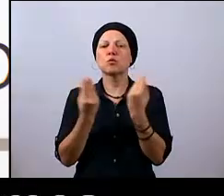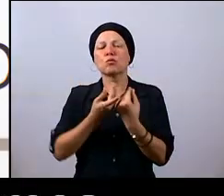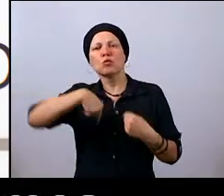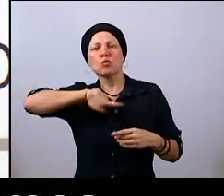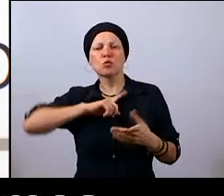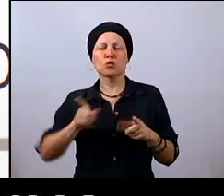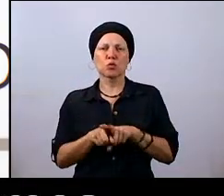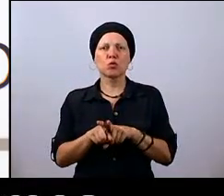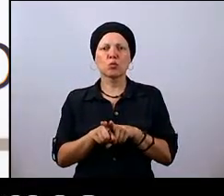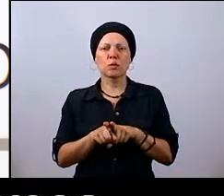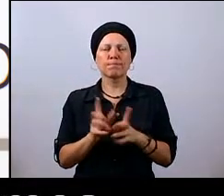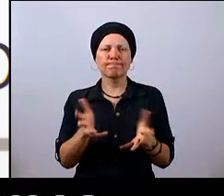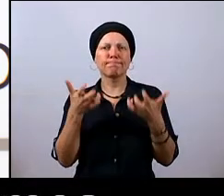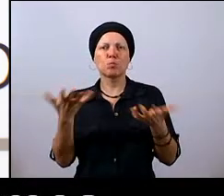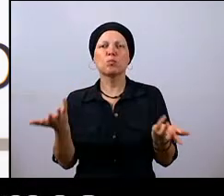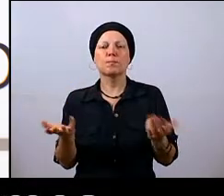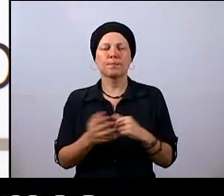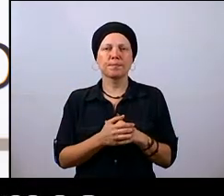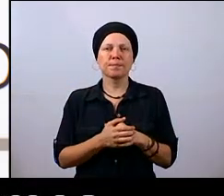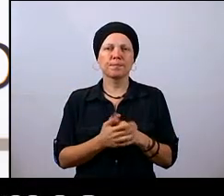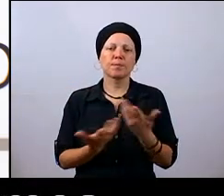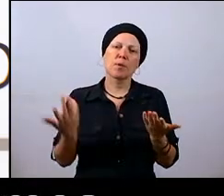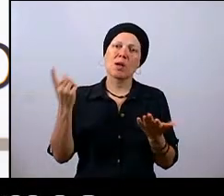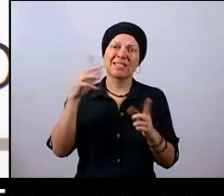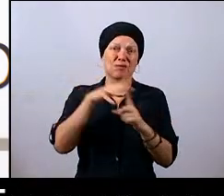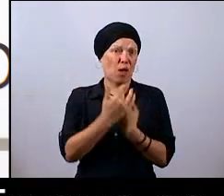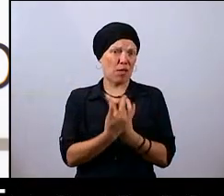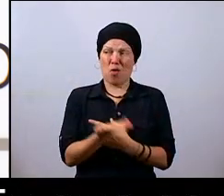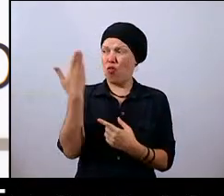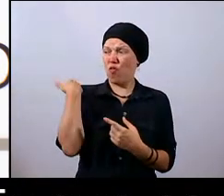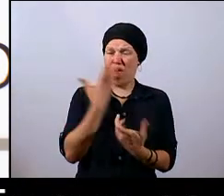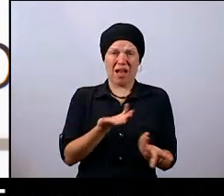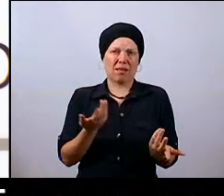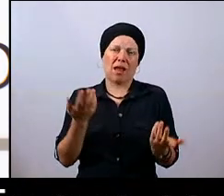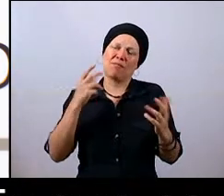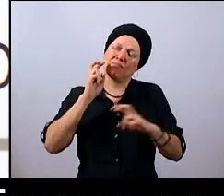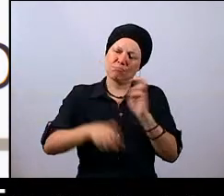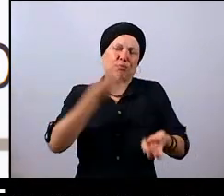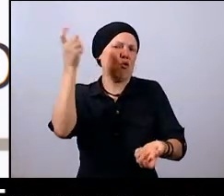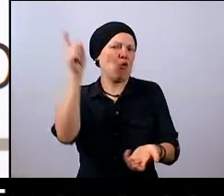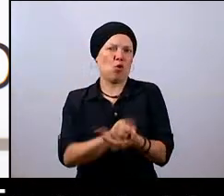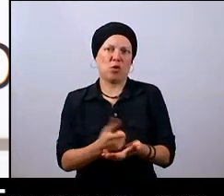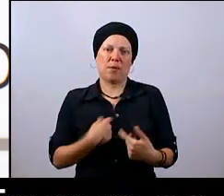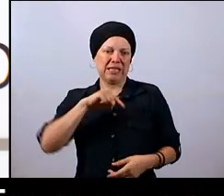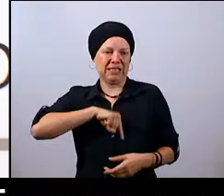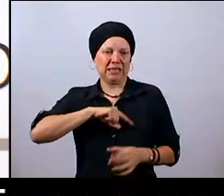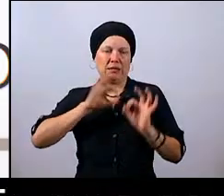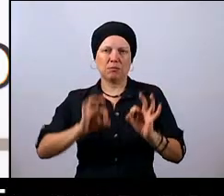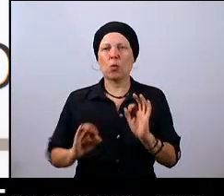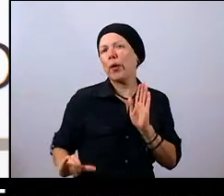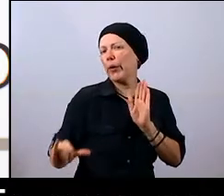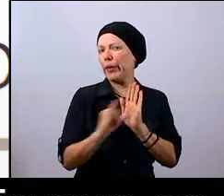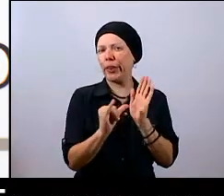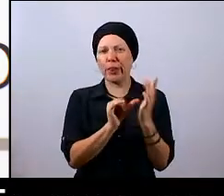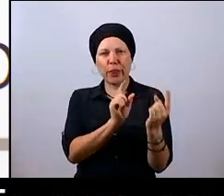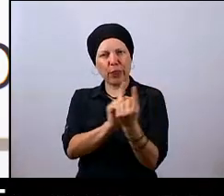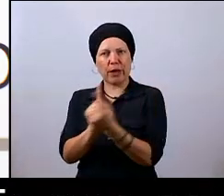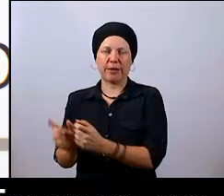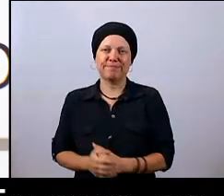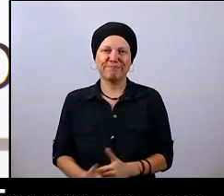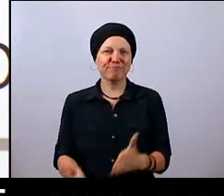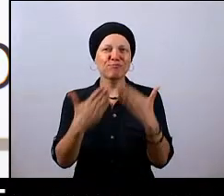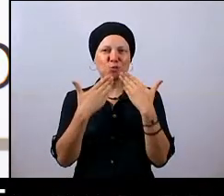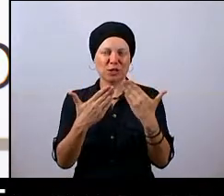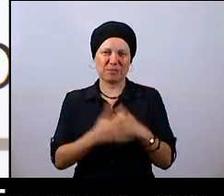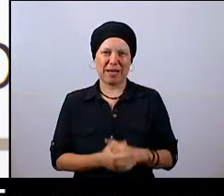a conseguir que se restablezca la situación anterior y que nos sientan como deben sentirnos, a su lado y muy cerca.